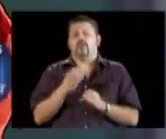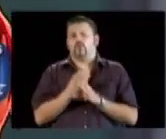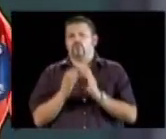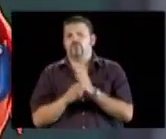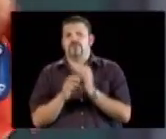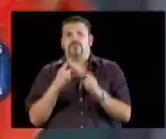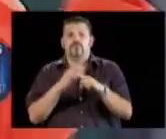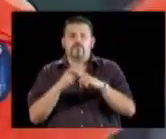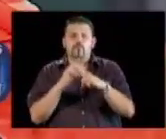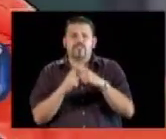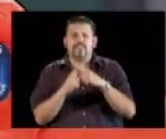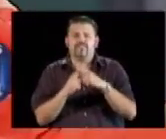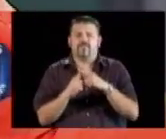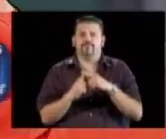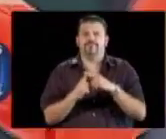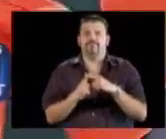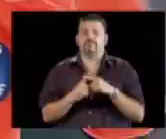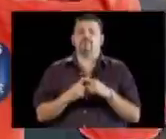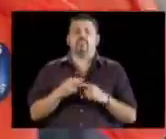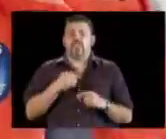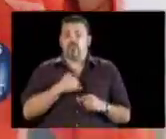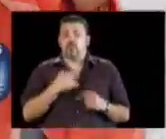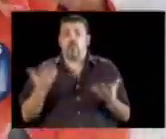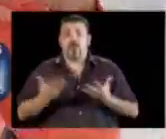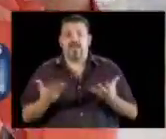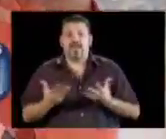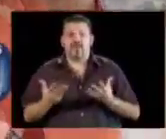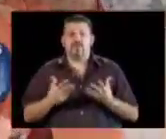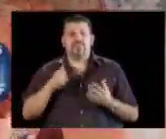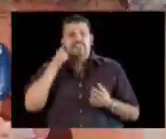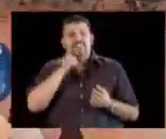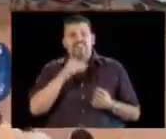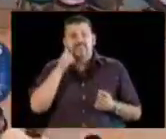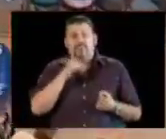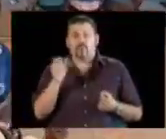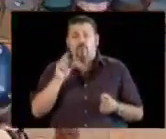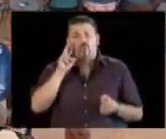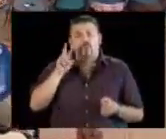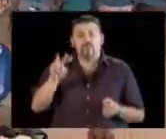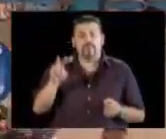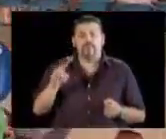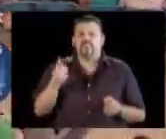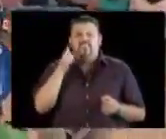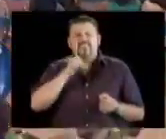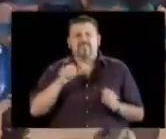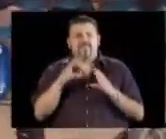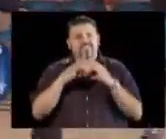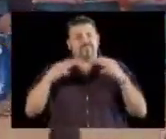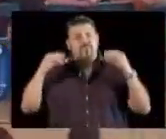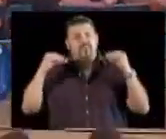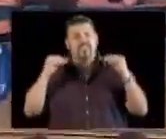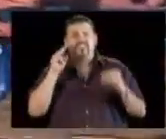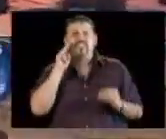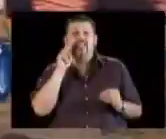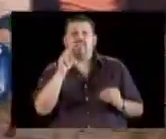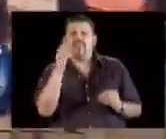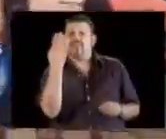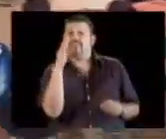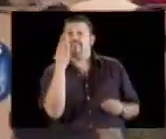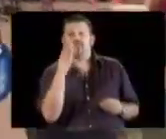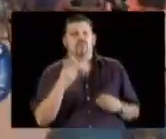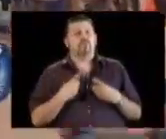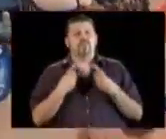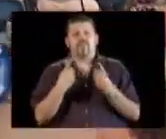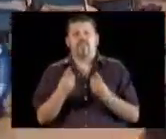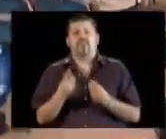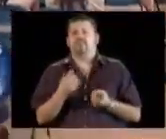menos hago yo y lo hace Jorge es darnos una sonrisa a cada quien. No necesariamente a mí, pero en el espejo es muy importante